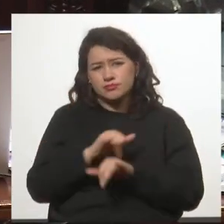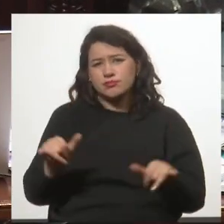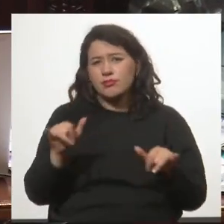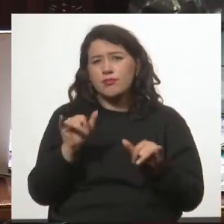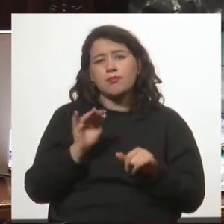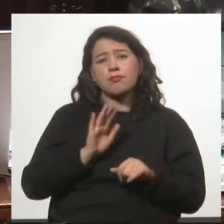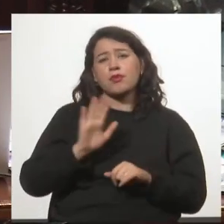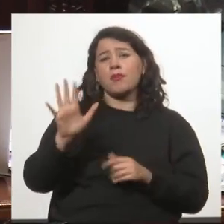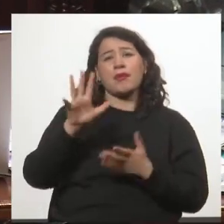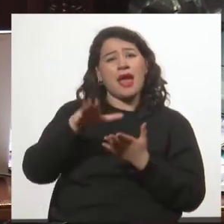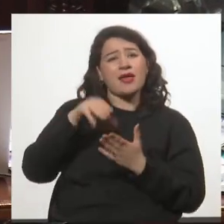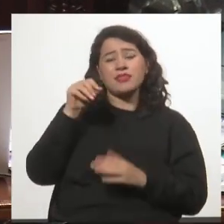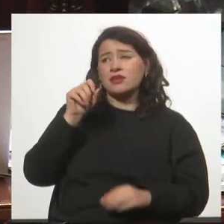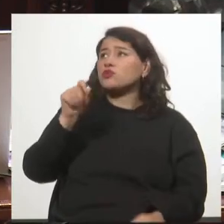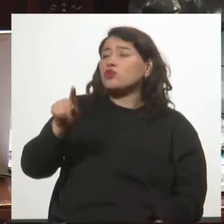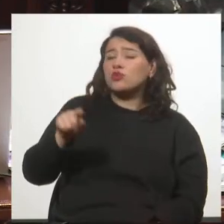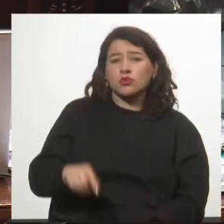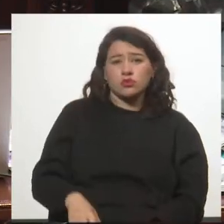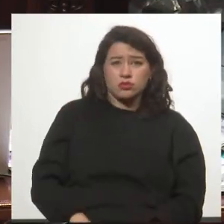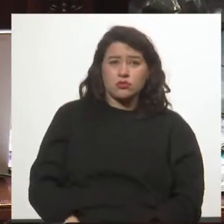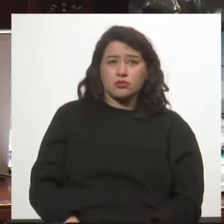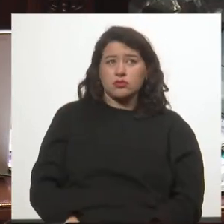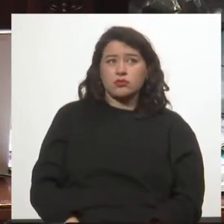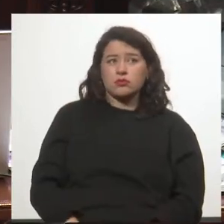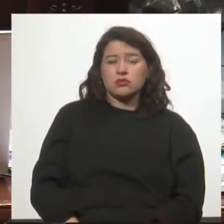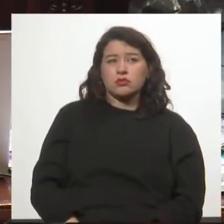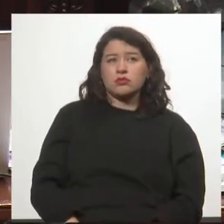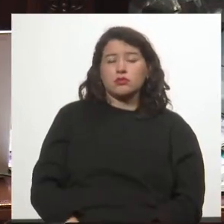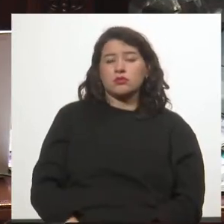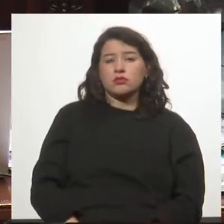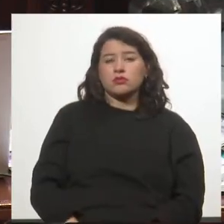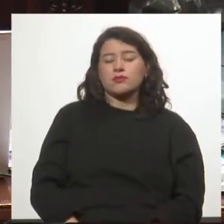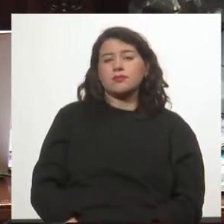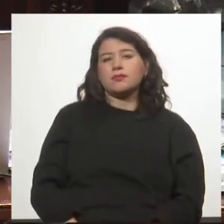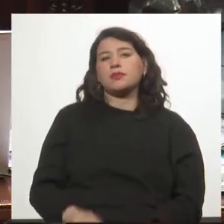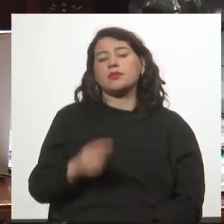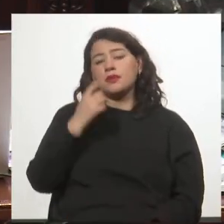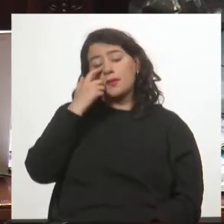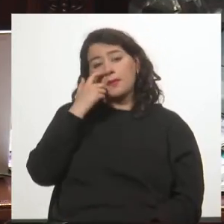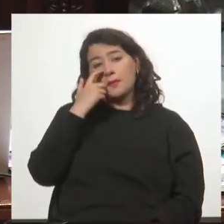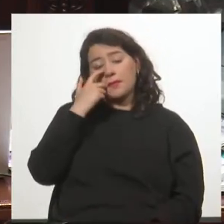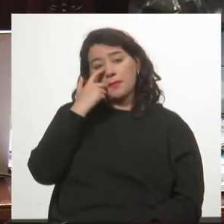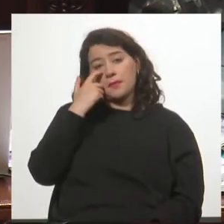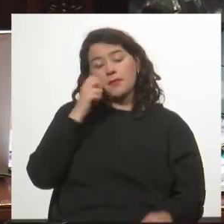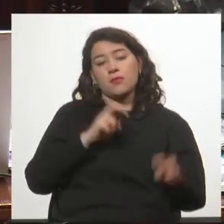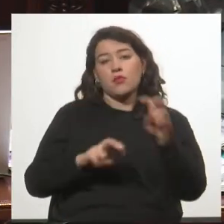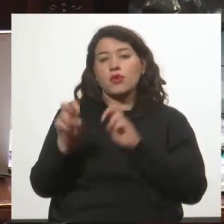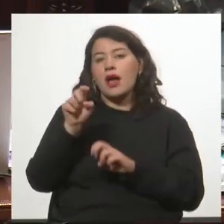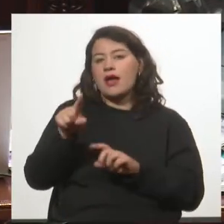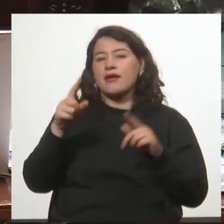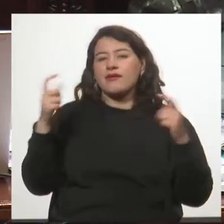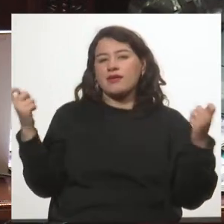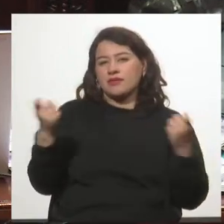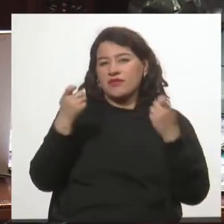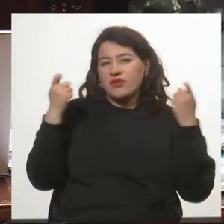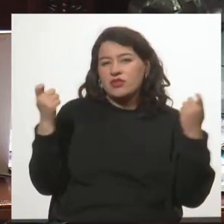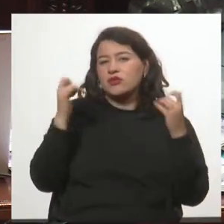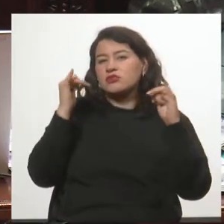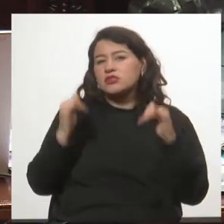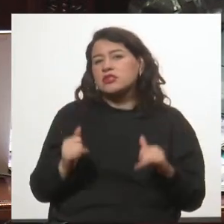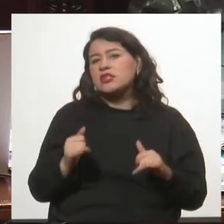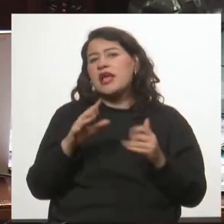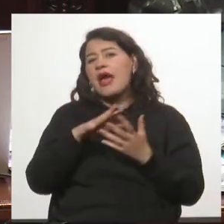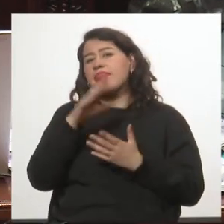la propia ante el que seguramente viabilizaron que se llevarán adelante allí eventos que vayas a ver si